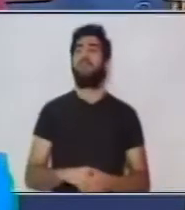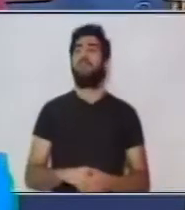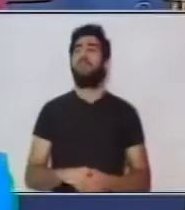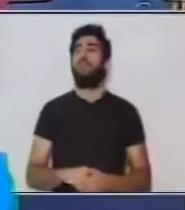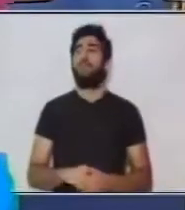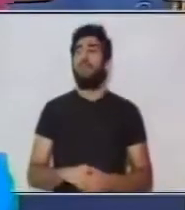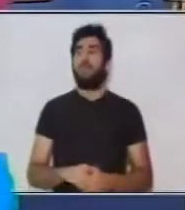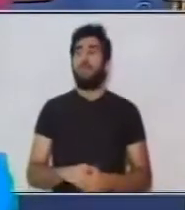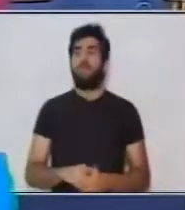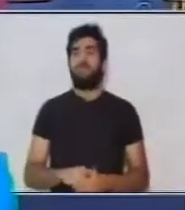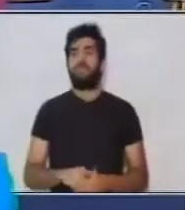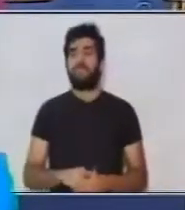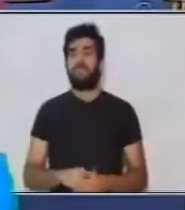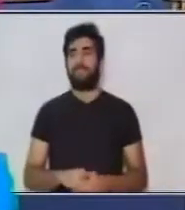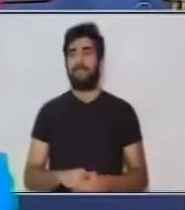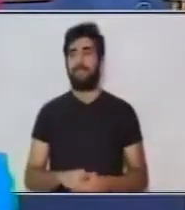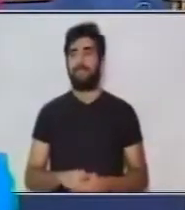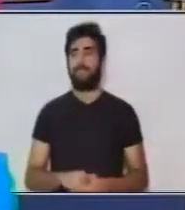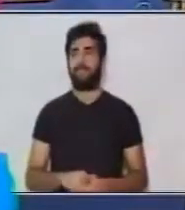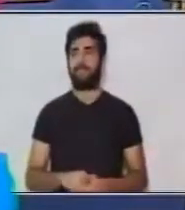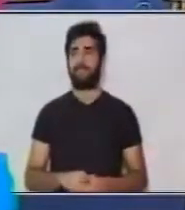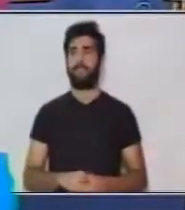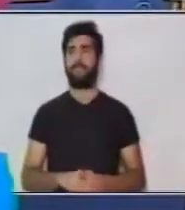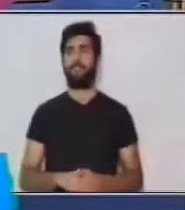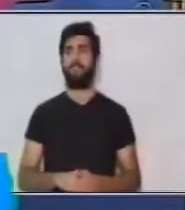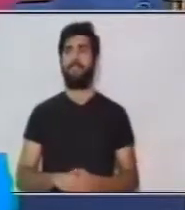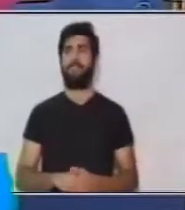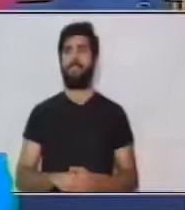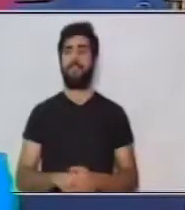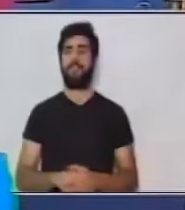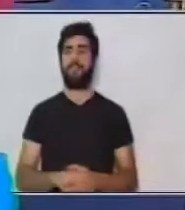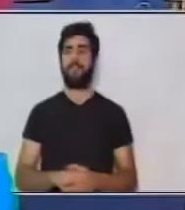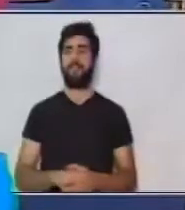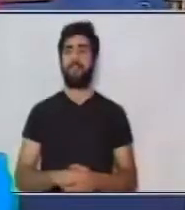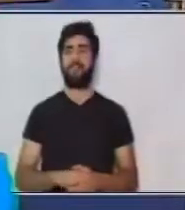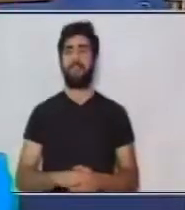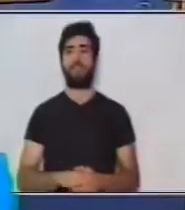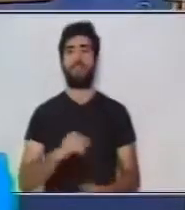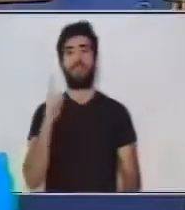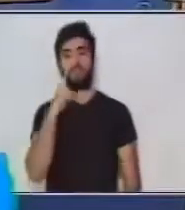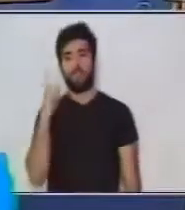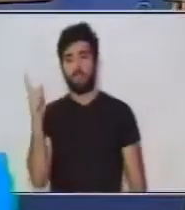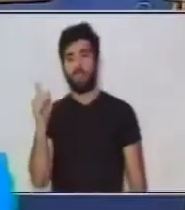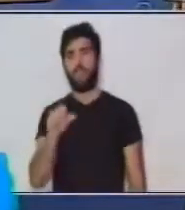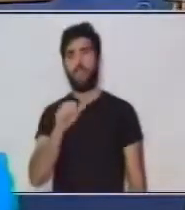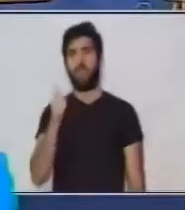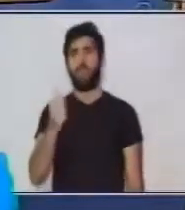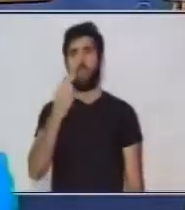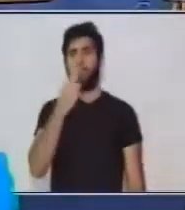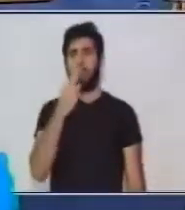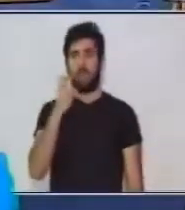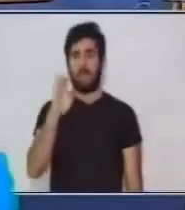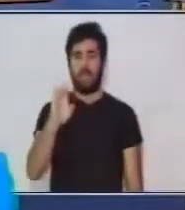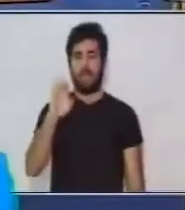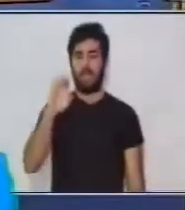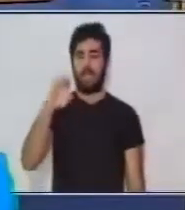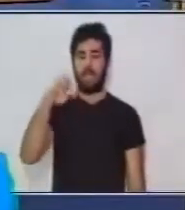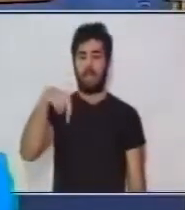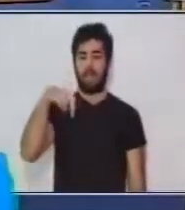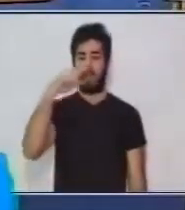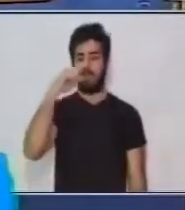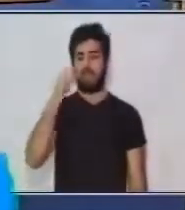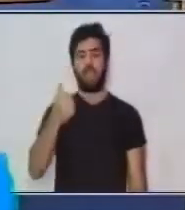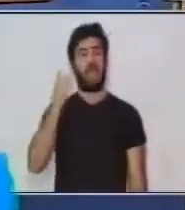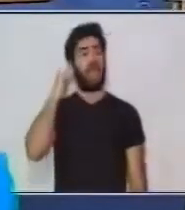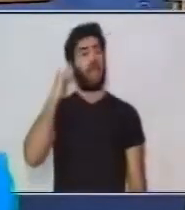un hexágono. Tiene 6 lados. Un heptágono. Busquemos uno que tenga